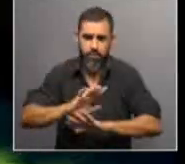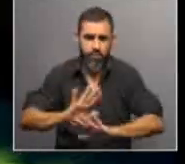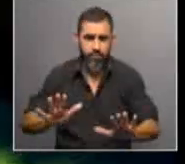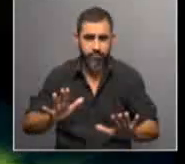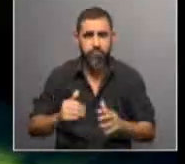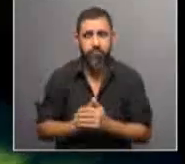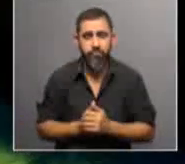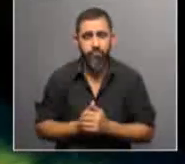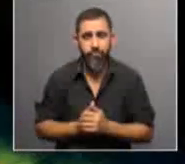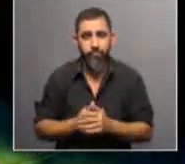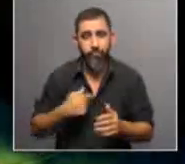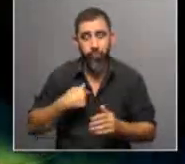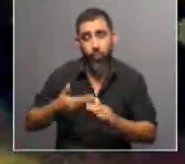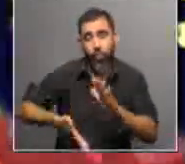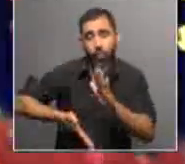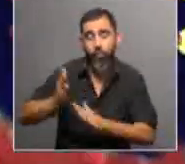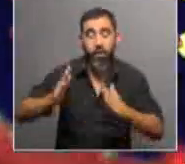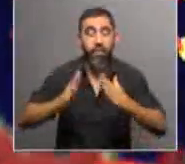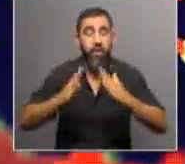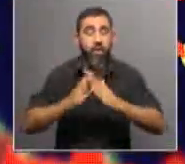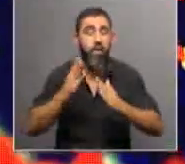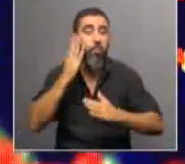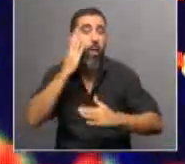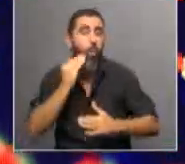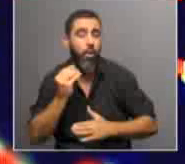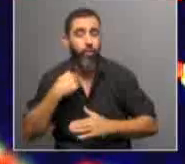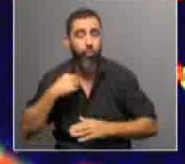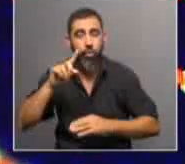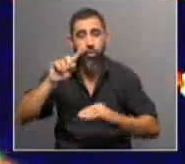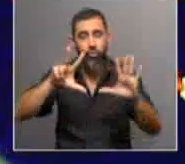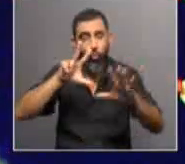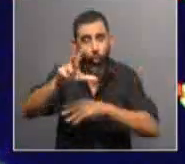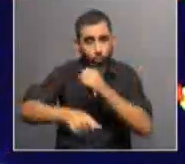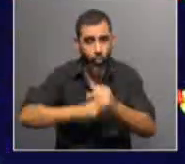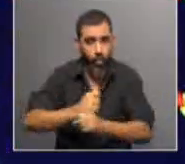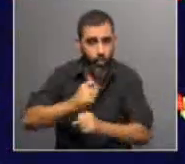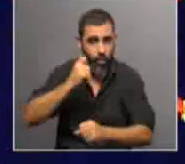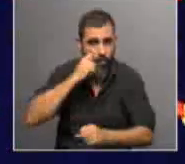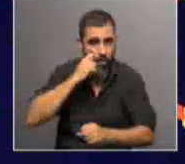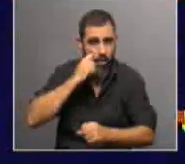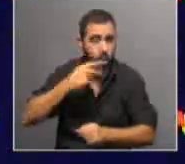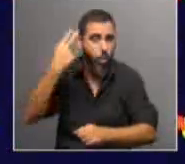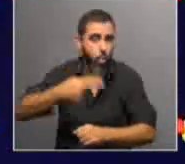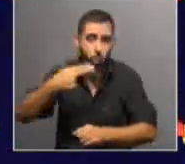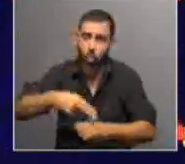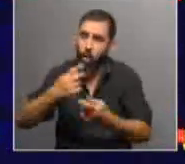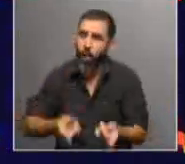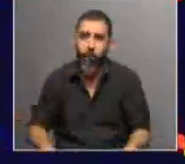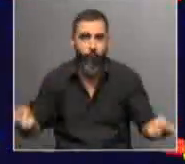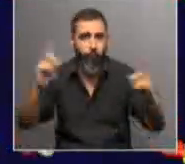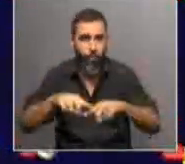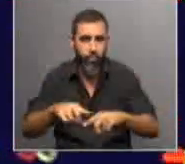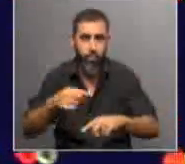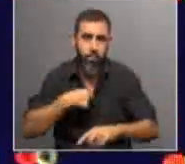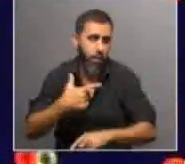Porque yo me fui de la casa de mi abuela cuando yo tenía 18 años y nunca volvió. Claro. Entonces era